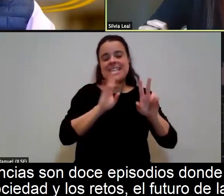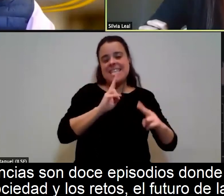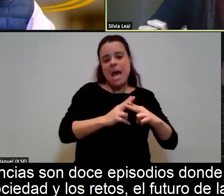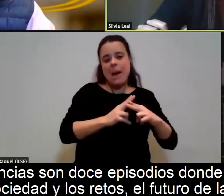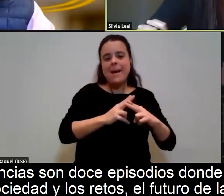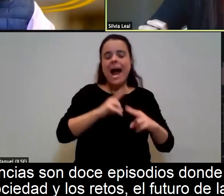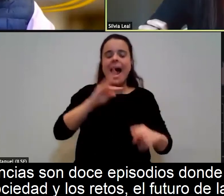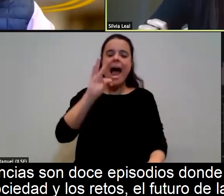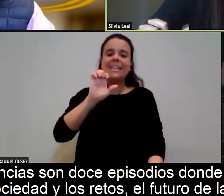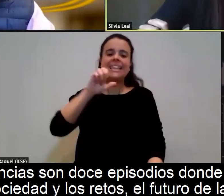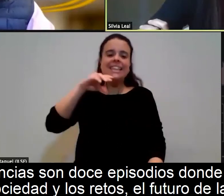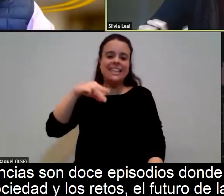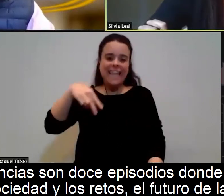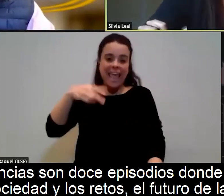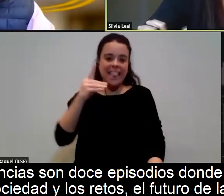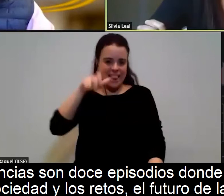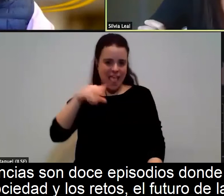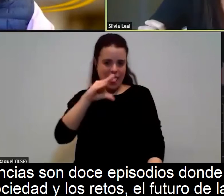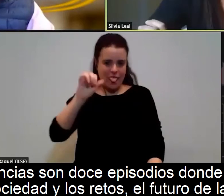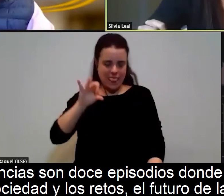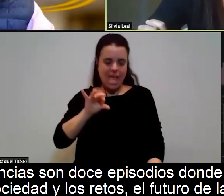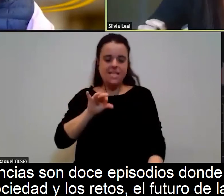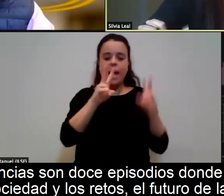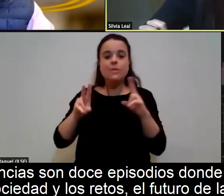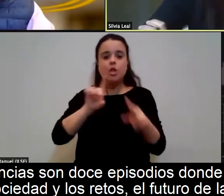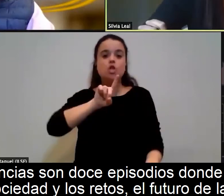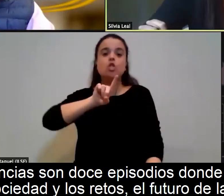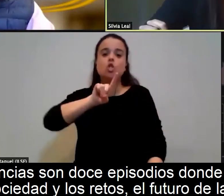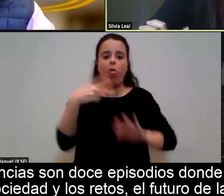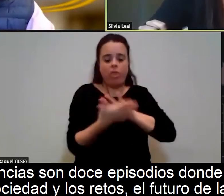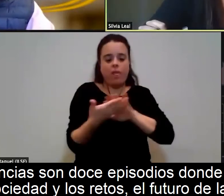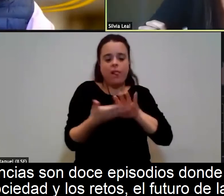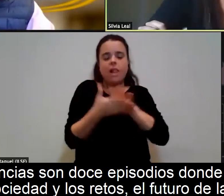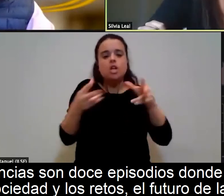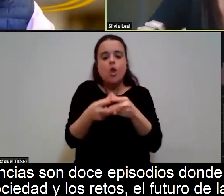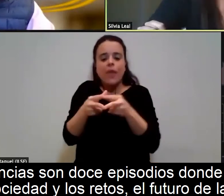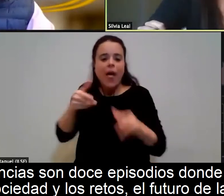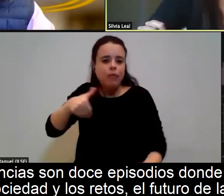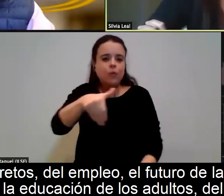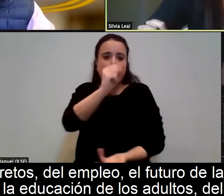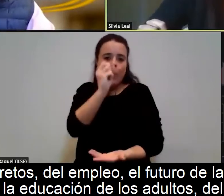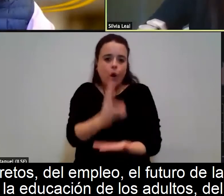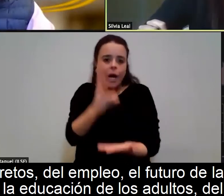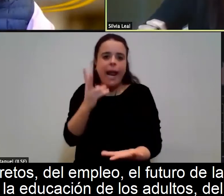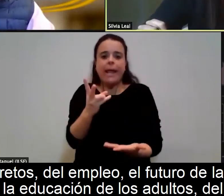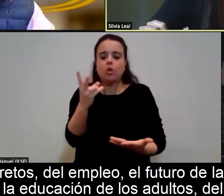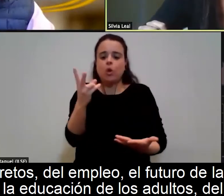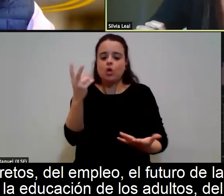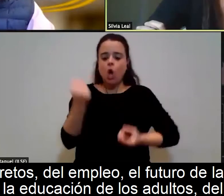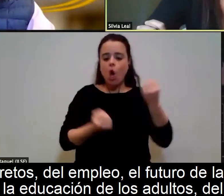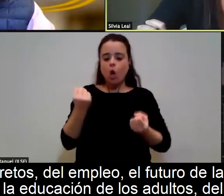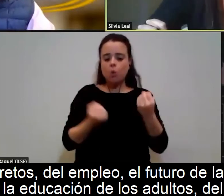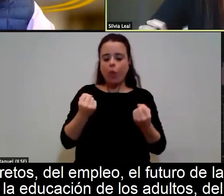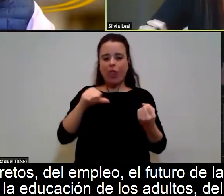y son 12 episodios donde hablaremos del futuro de la sociedad y los retos, el futuro de la conducción autónoma y los